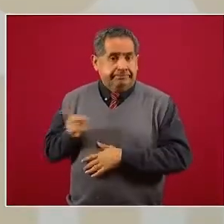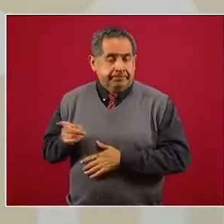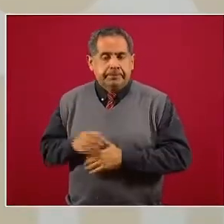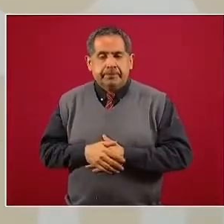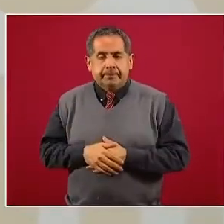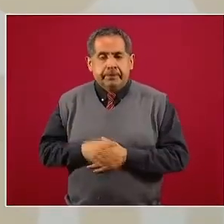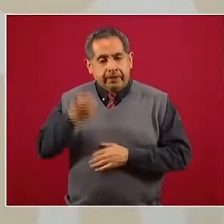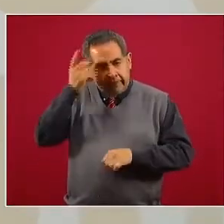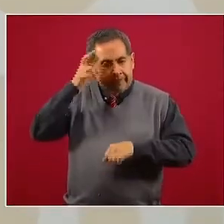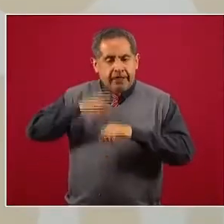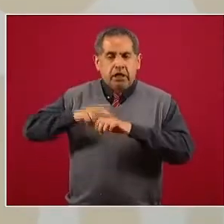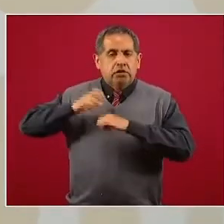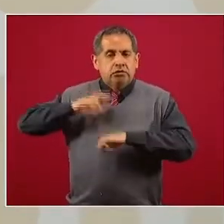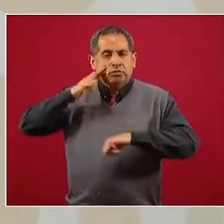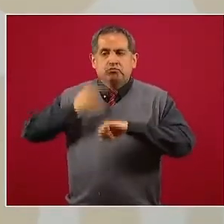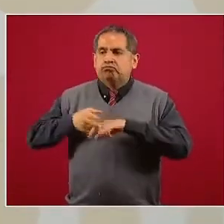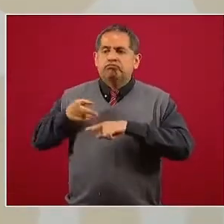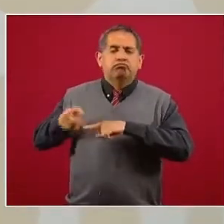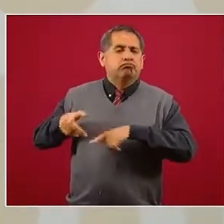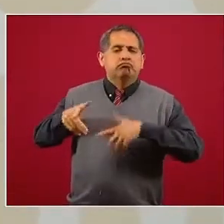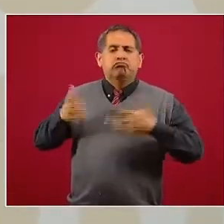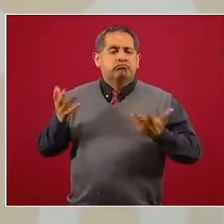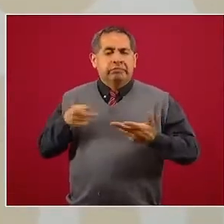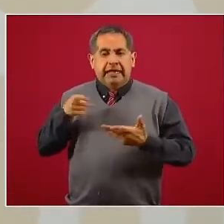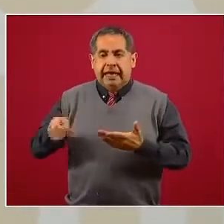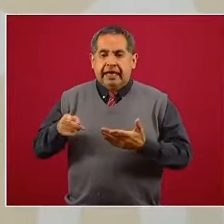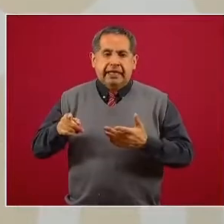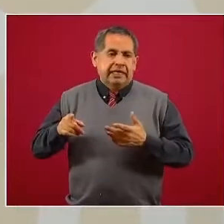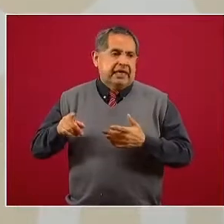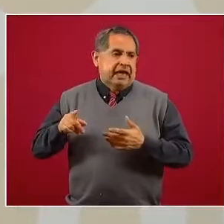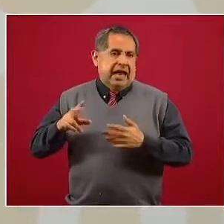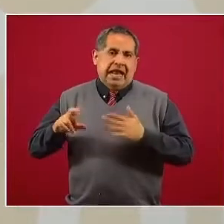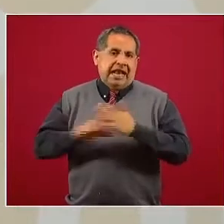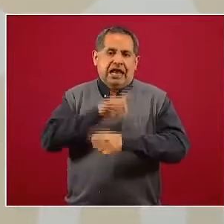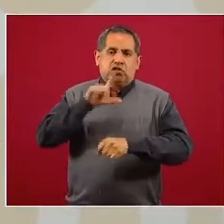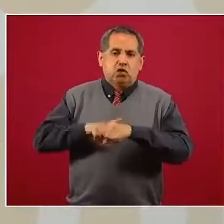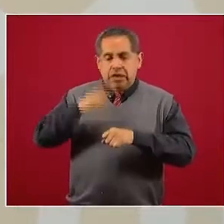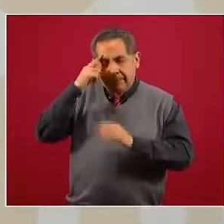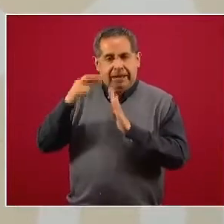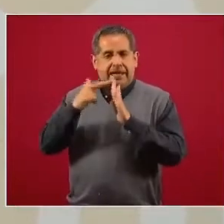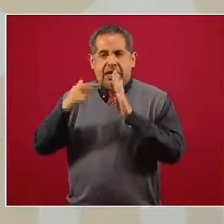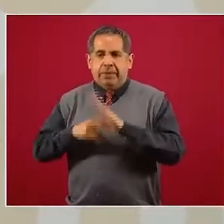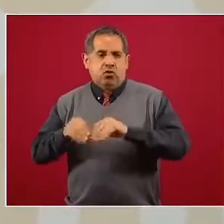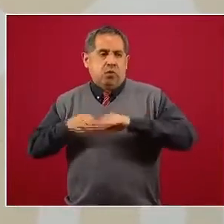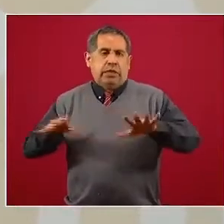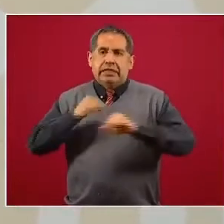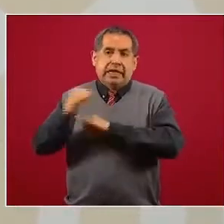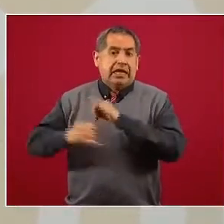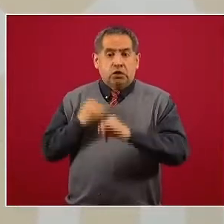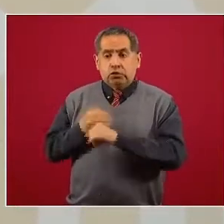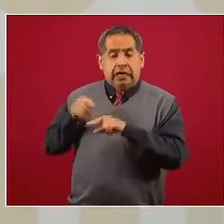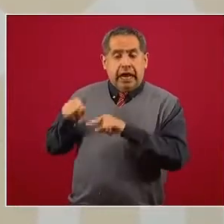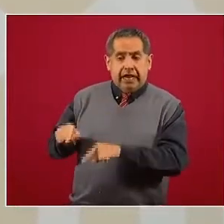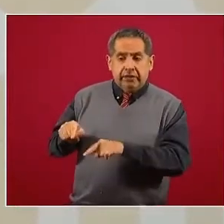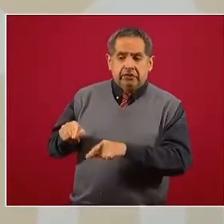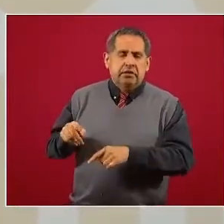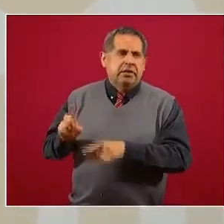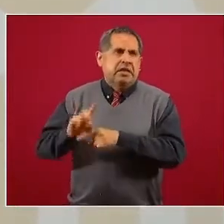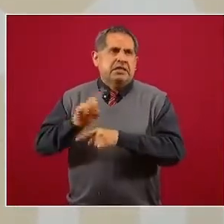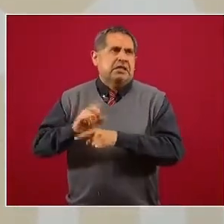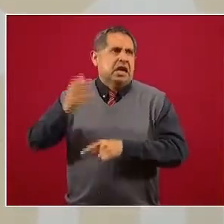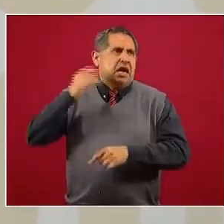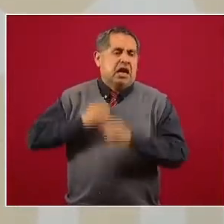La Dirección General de Epidemiología es el Centro Nacional de Enlace para el Reglamento Sanitario Internacional. Fue designada así desde